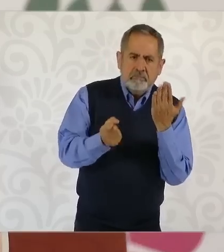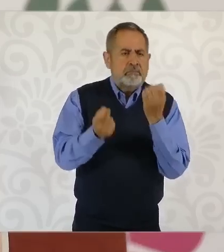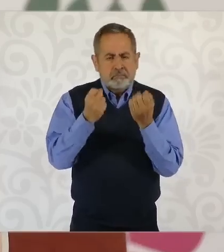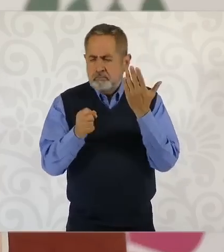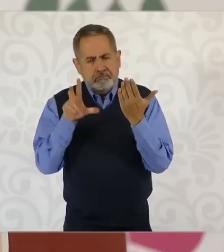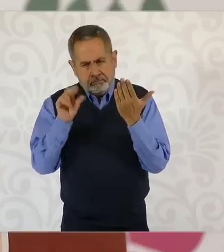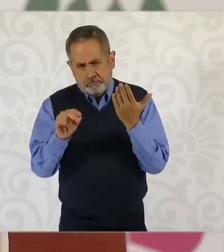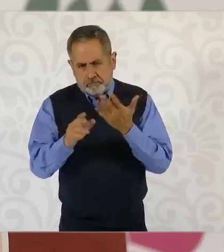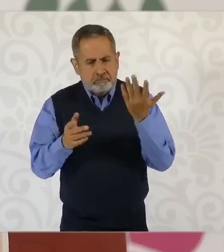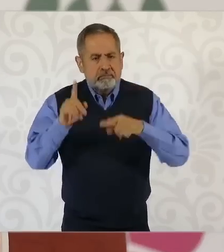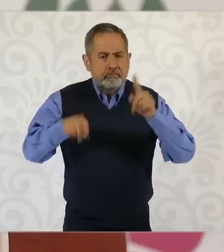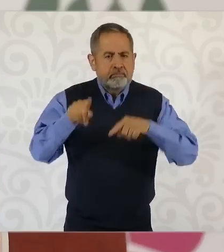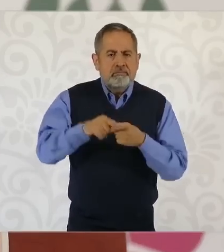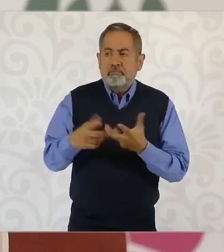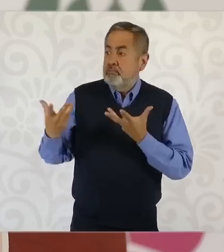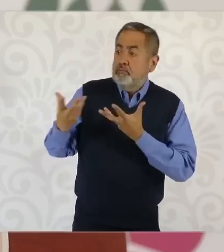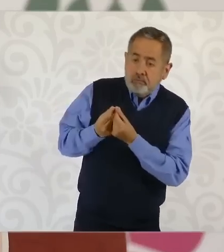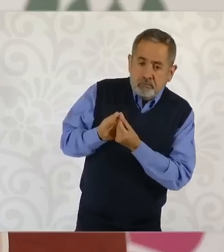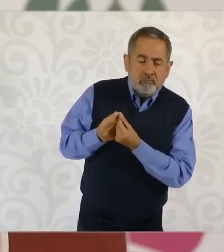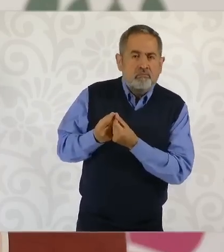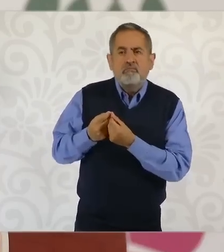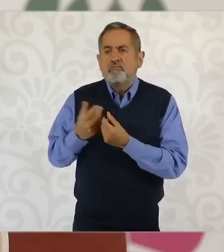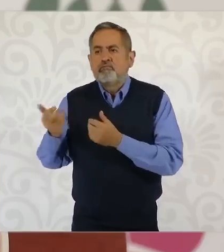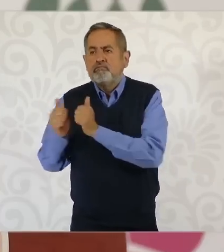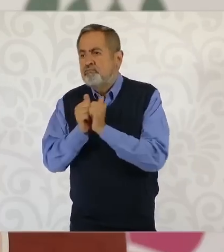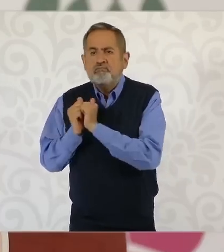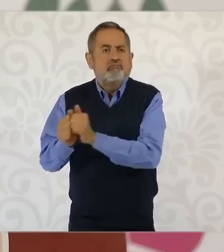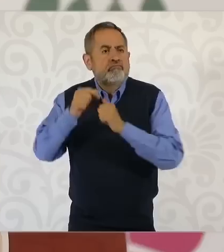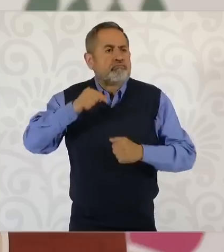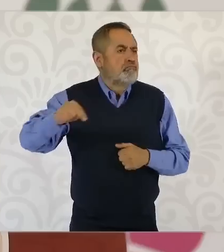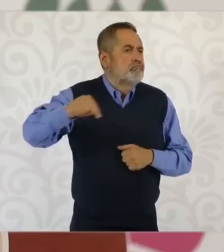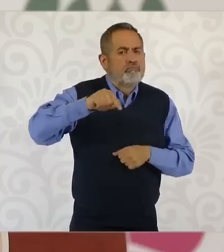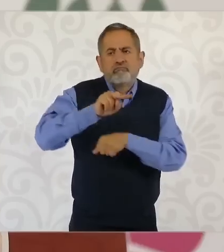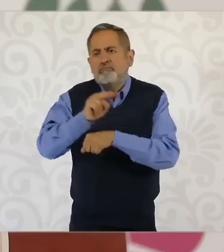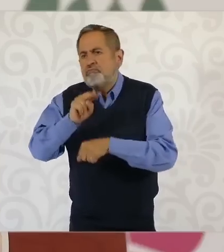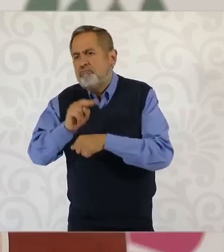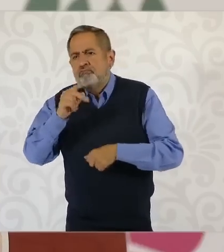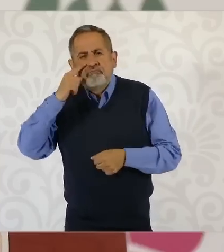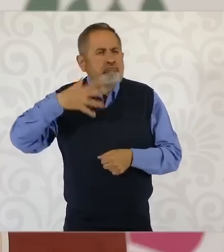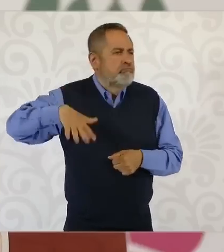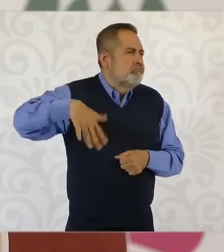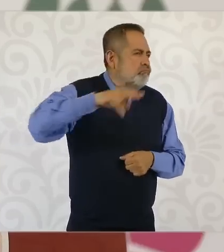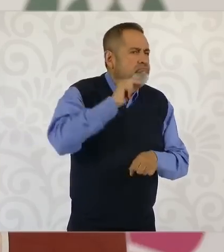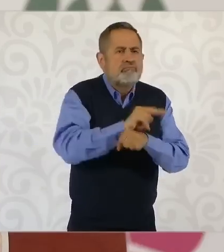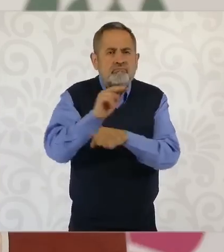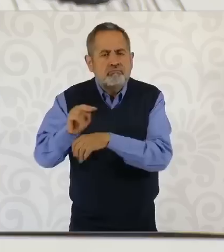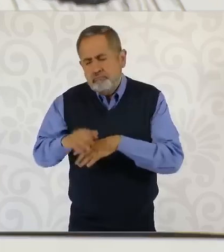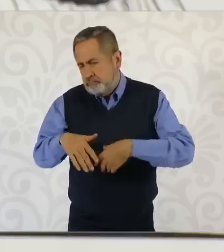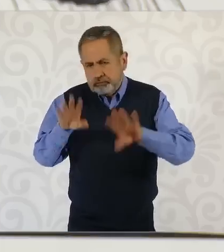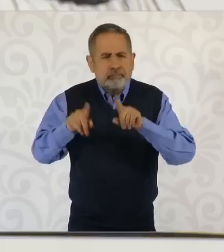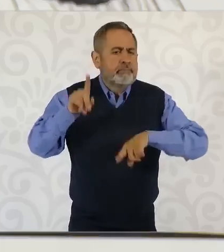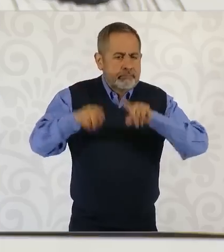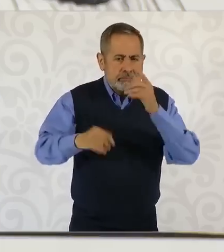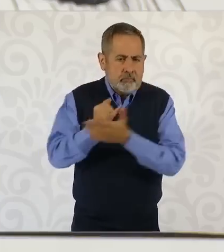pues patrullaje conjunto de las fuerzas federales con la policía de la ciudad y a partir de ahí pues se